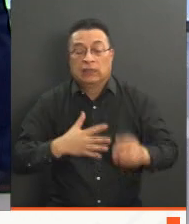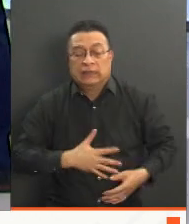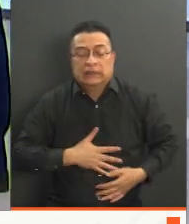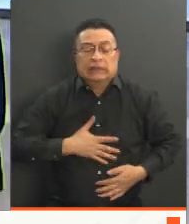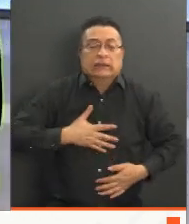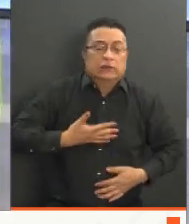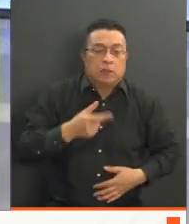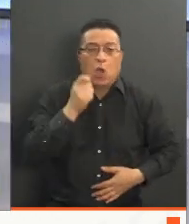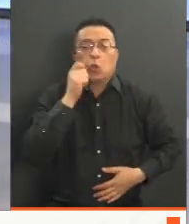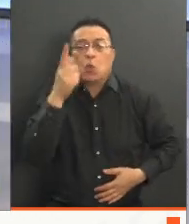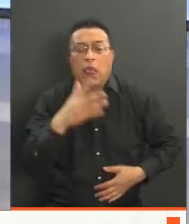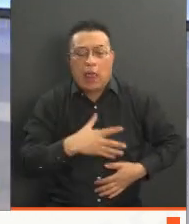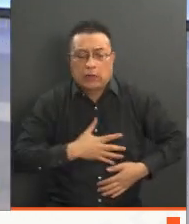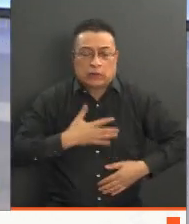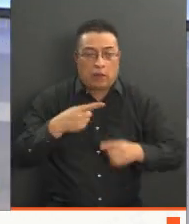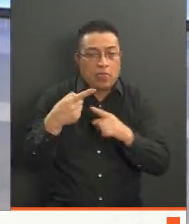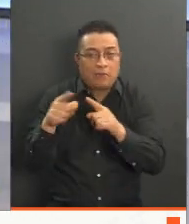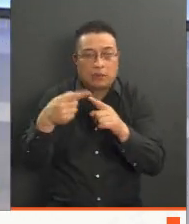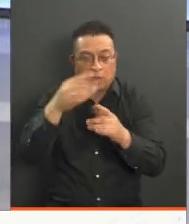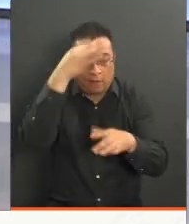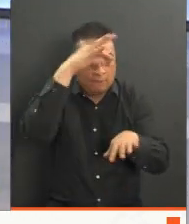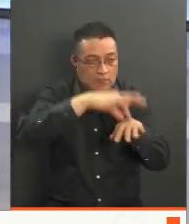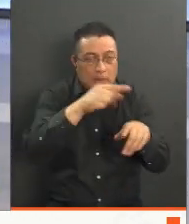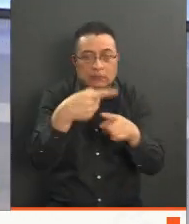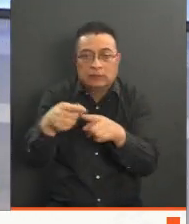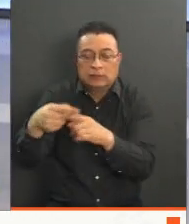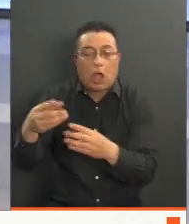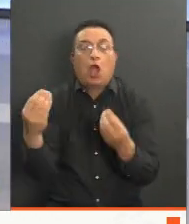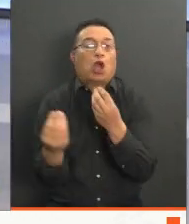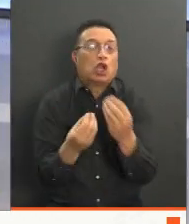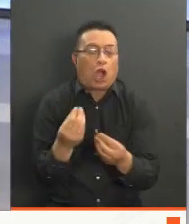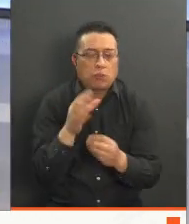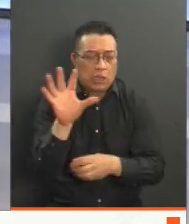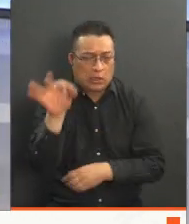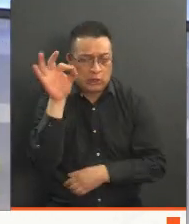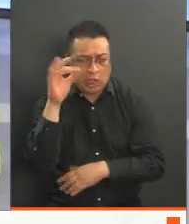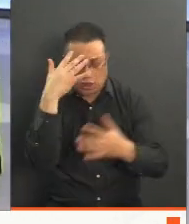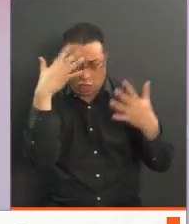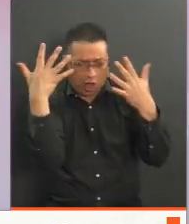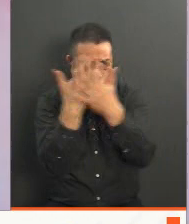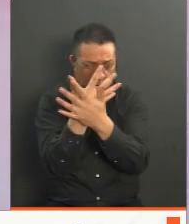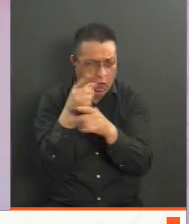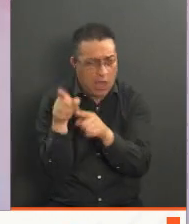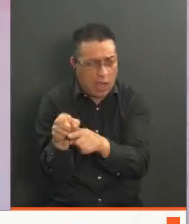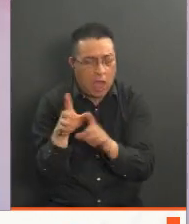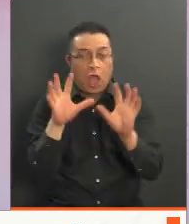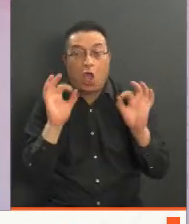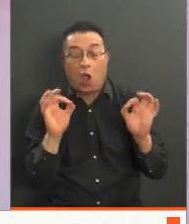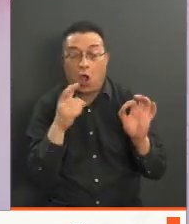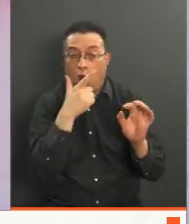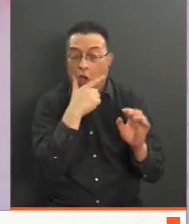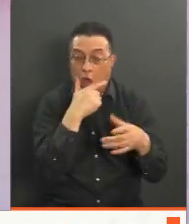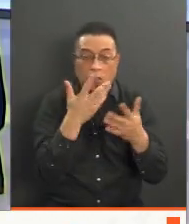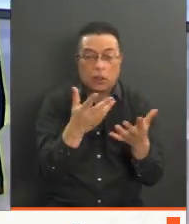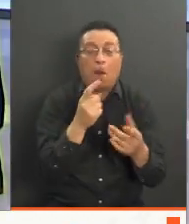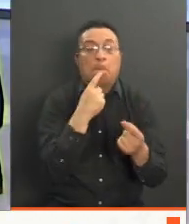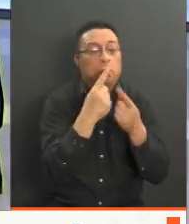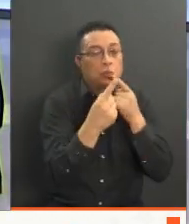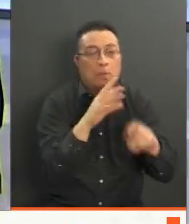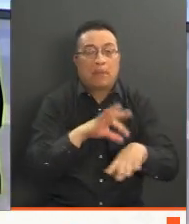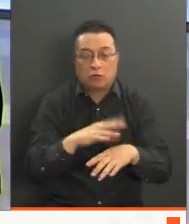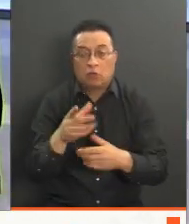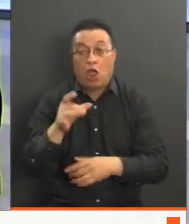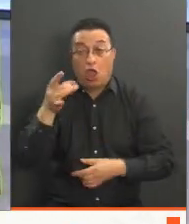para ver de diferenciarlo tal vez de otras patologías que uno pudiese confundirse o, por ejemplo, para llamar la atención y consultar. Tenemos